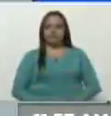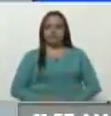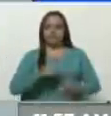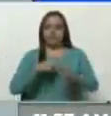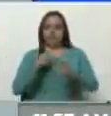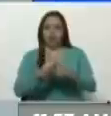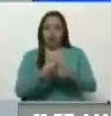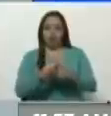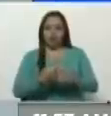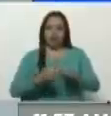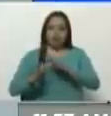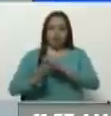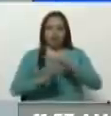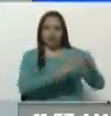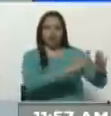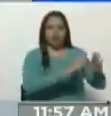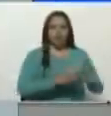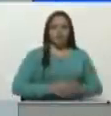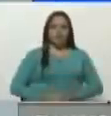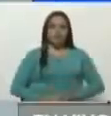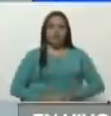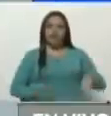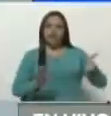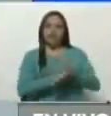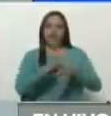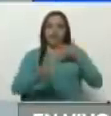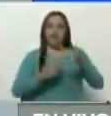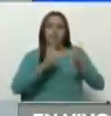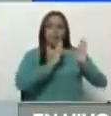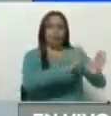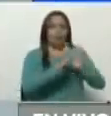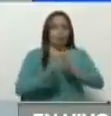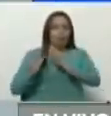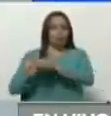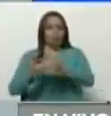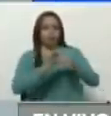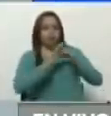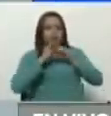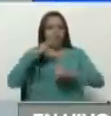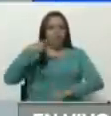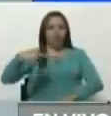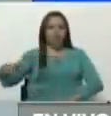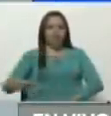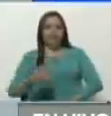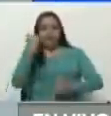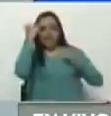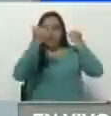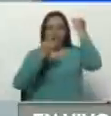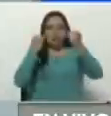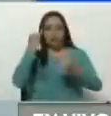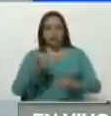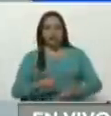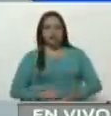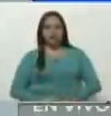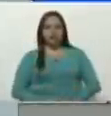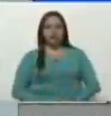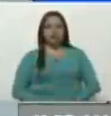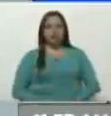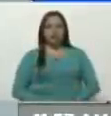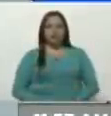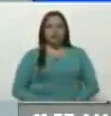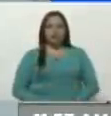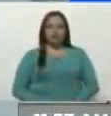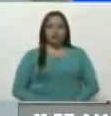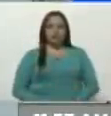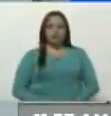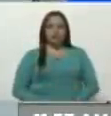paso por encima los principios organizativos, cohesión política ideológica. Efectivamente, bueno,